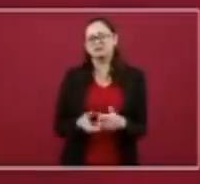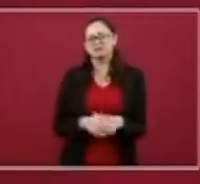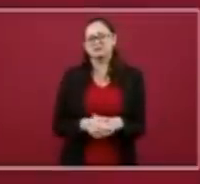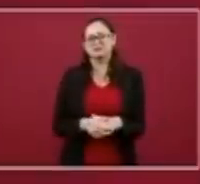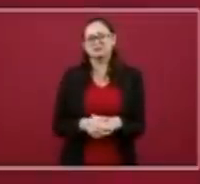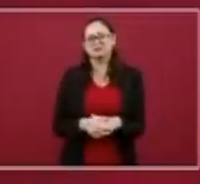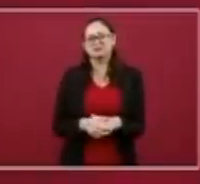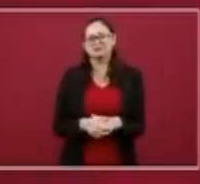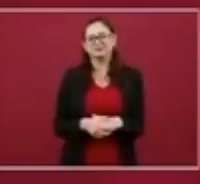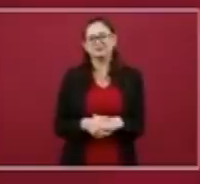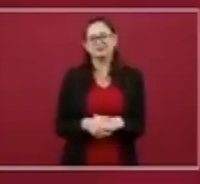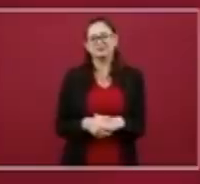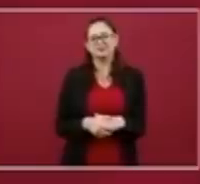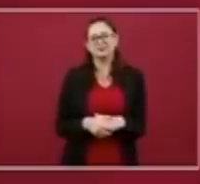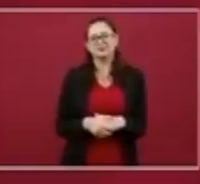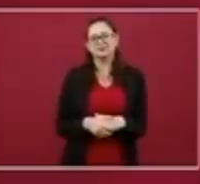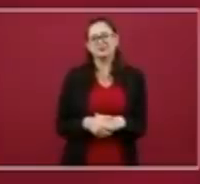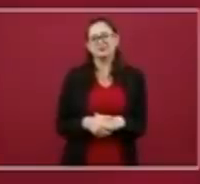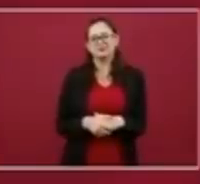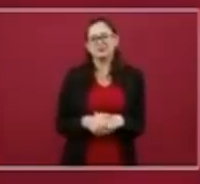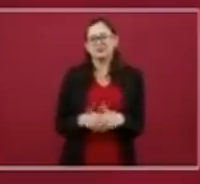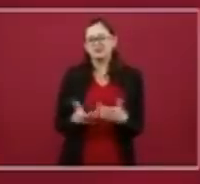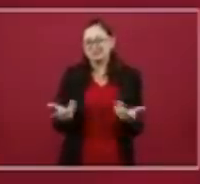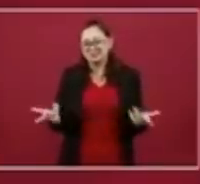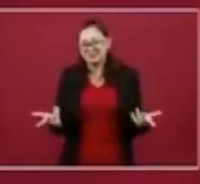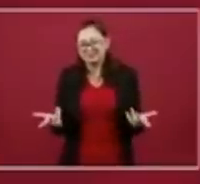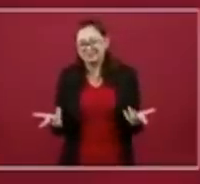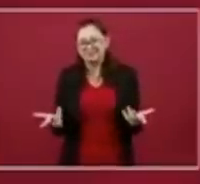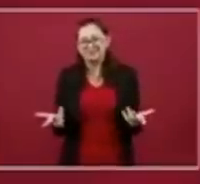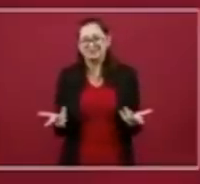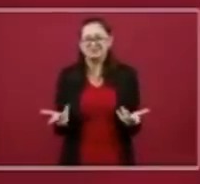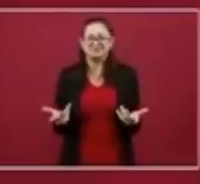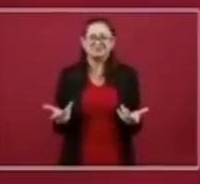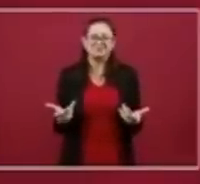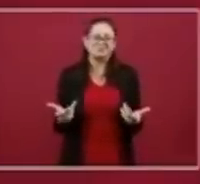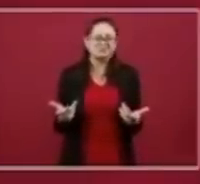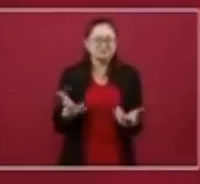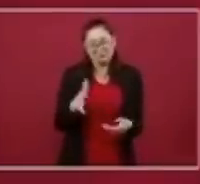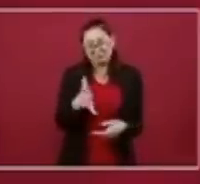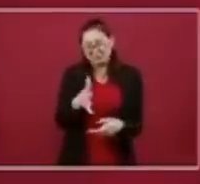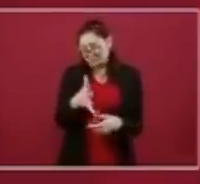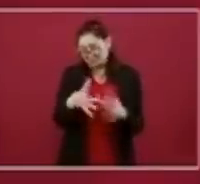Más para que tengan una idea,